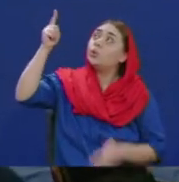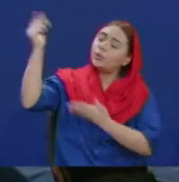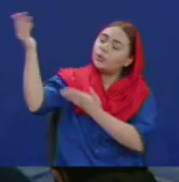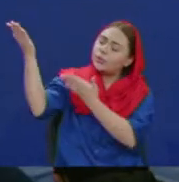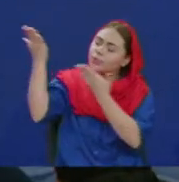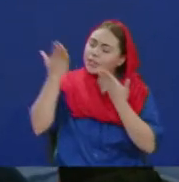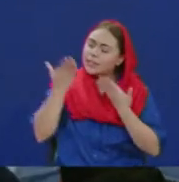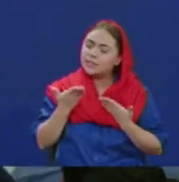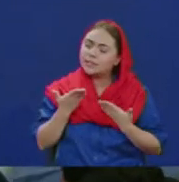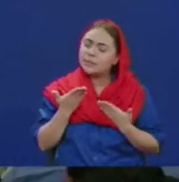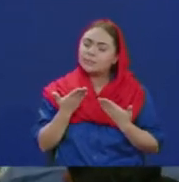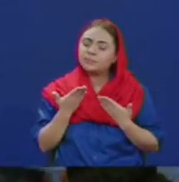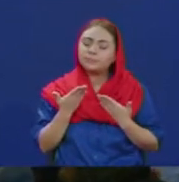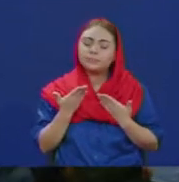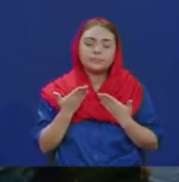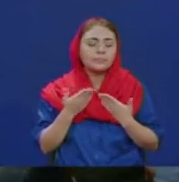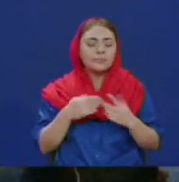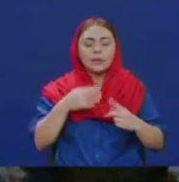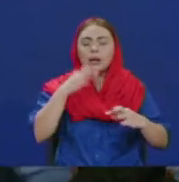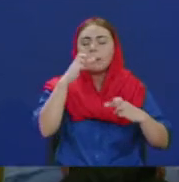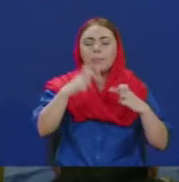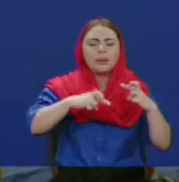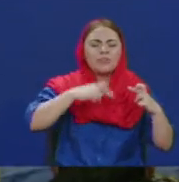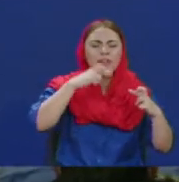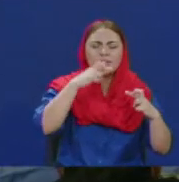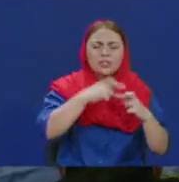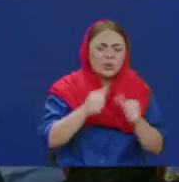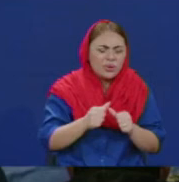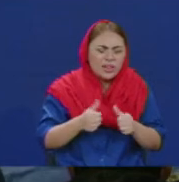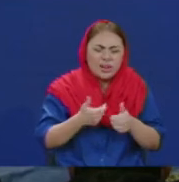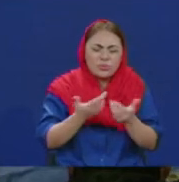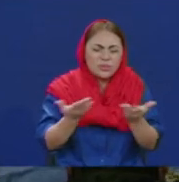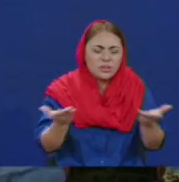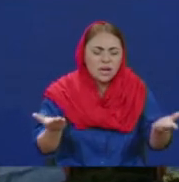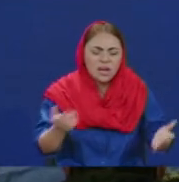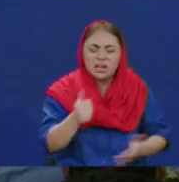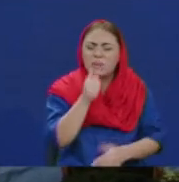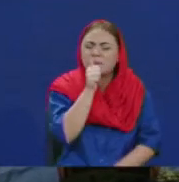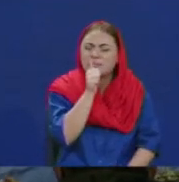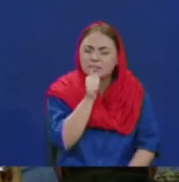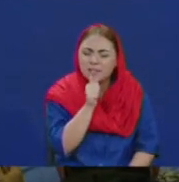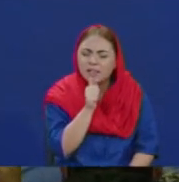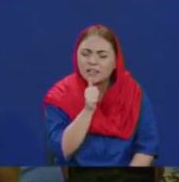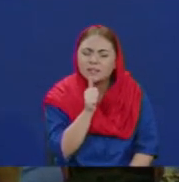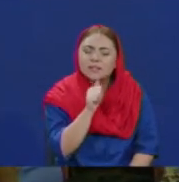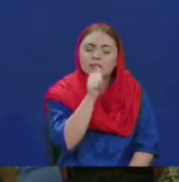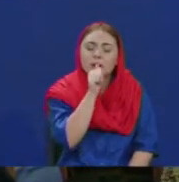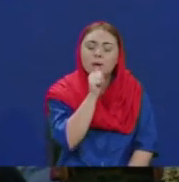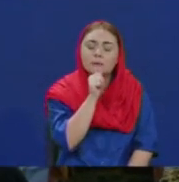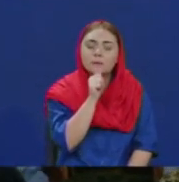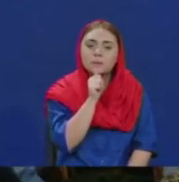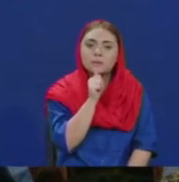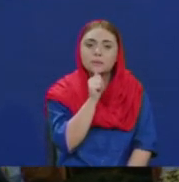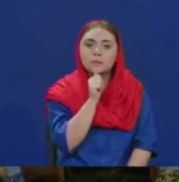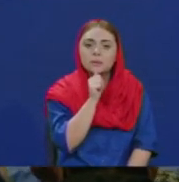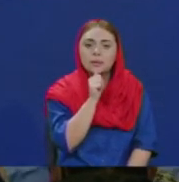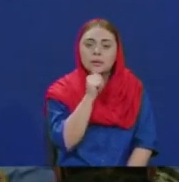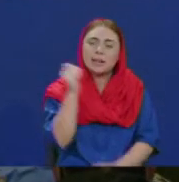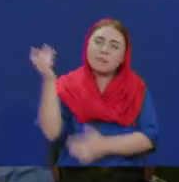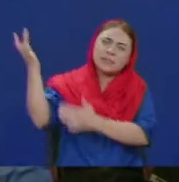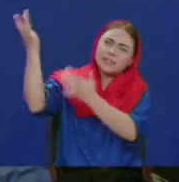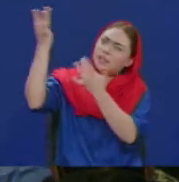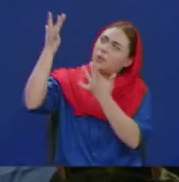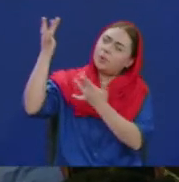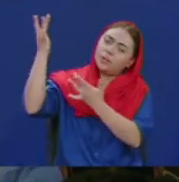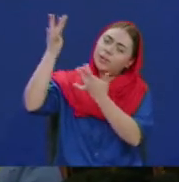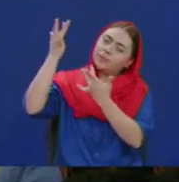bondad, la perfección, la paciencia, la longanimidad, la misericordia.